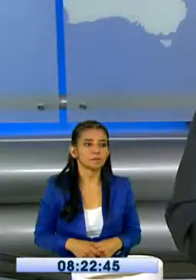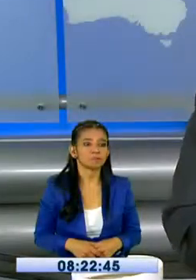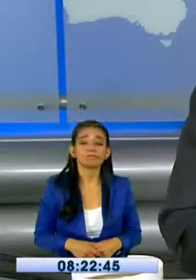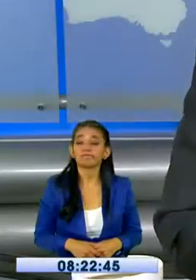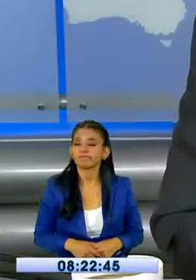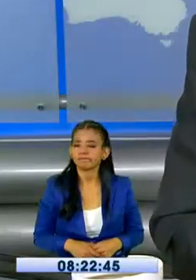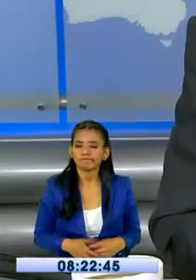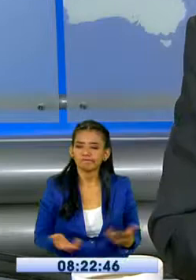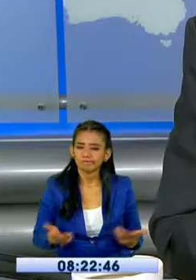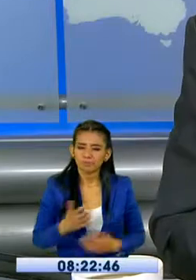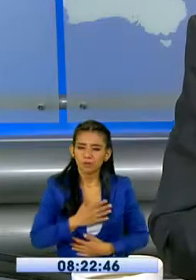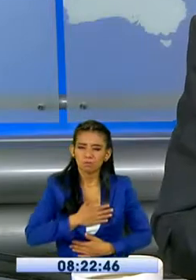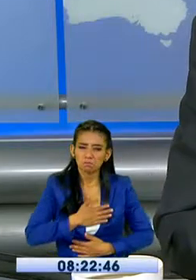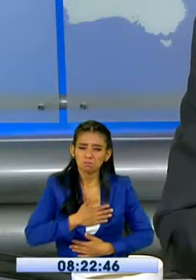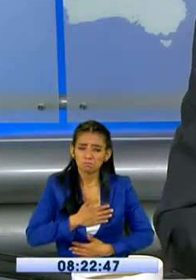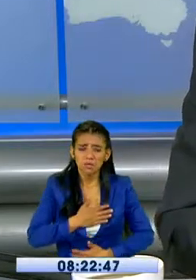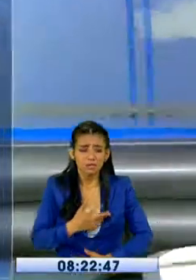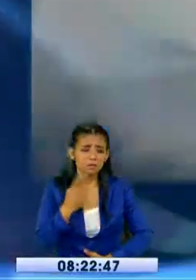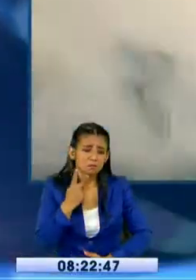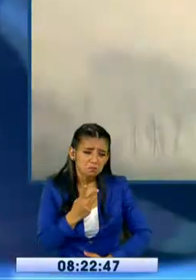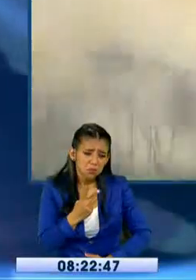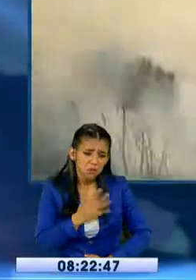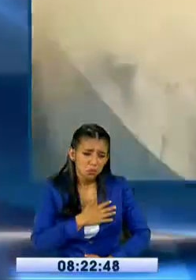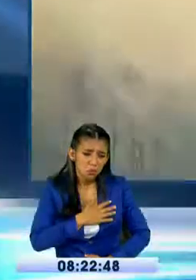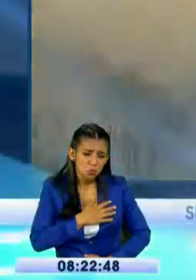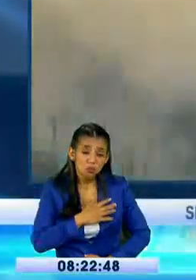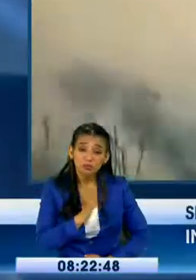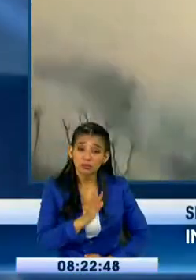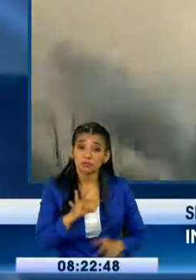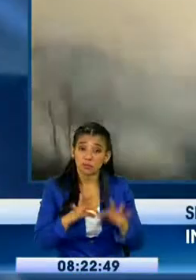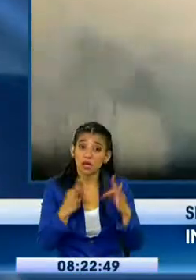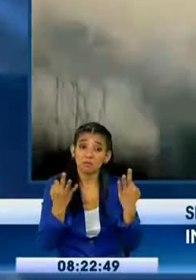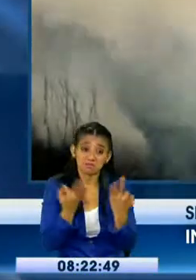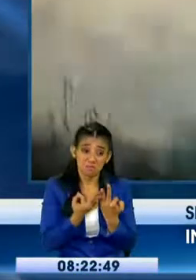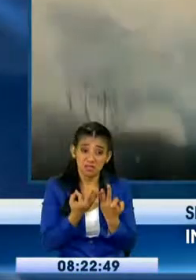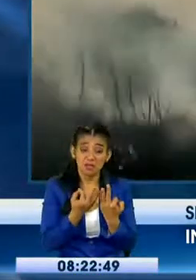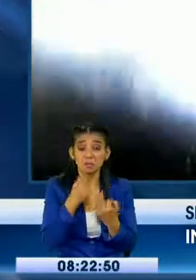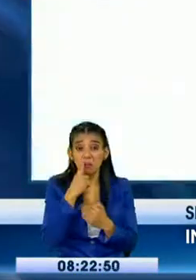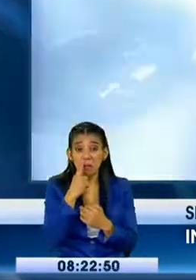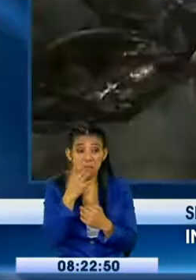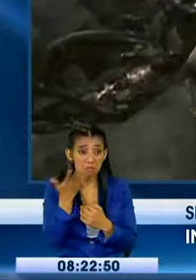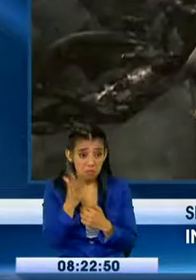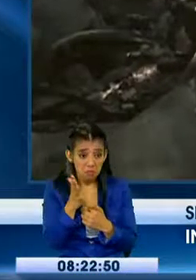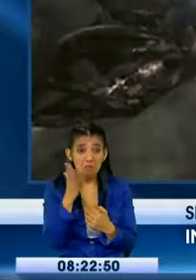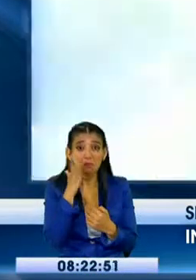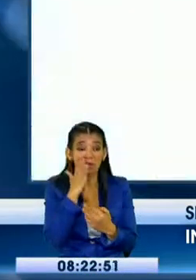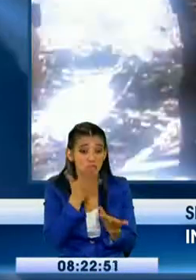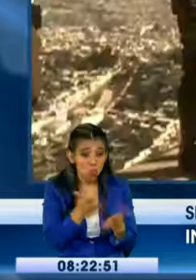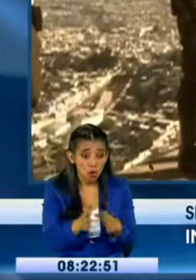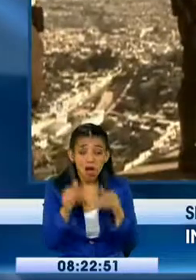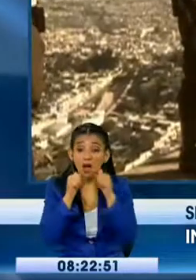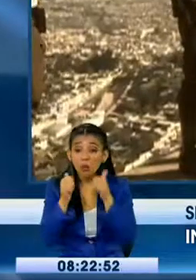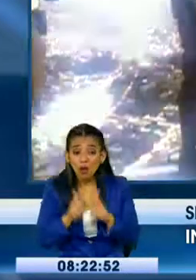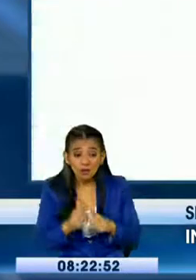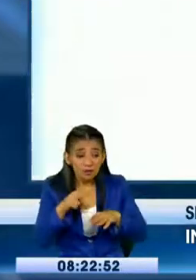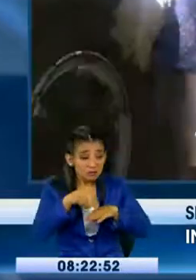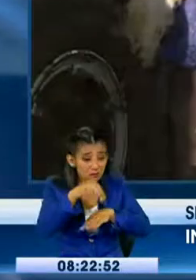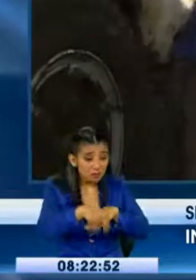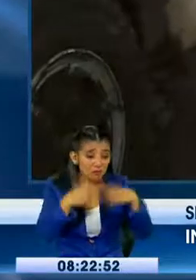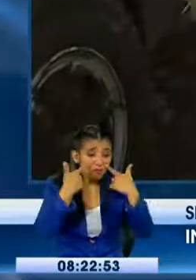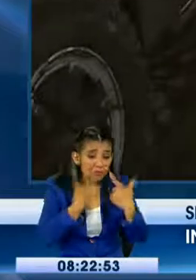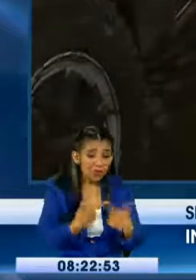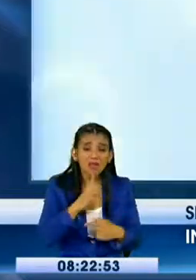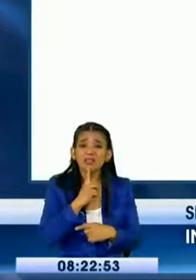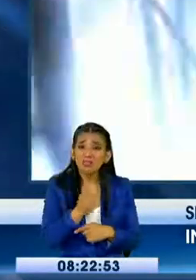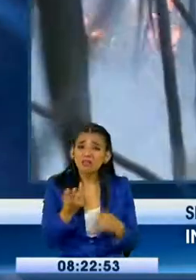¿Qué vaina todo esto? Uno le da que pensar, sobre todo para las familias, huérfanos, la abuelita que se hace cargo de los nietos, la tía. Es una